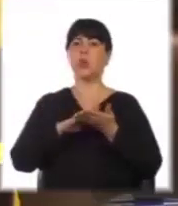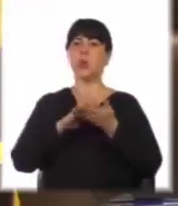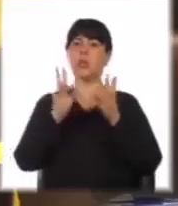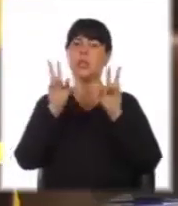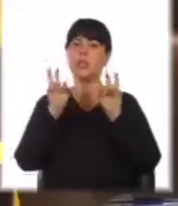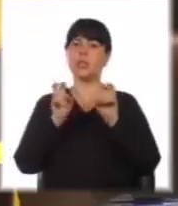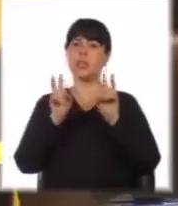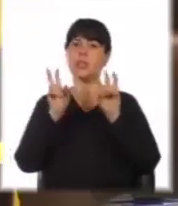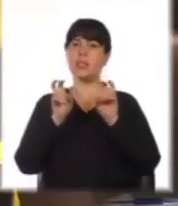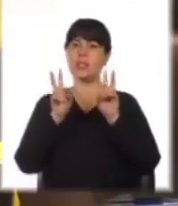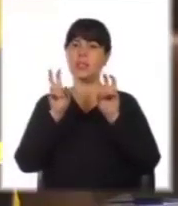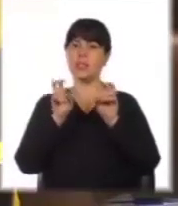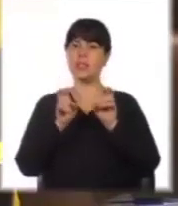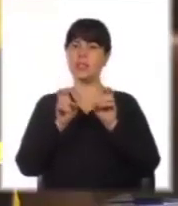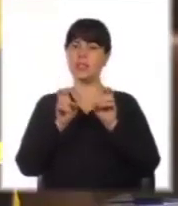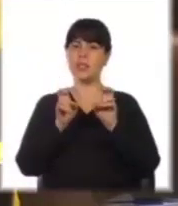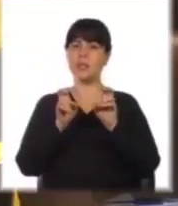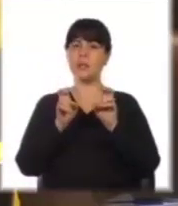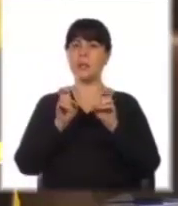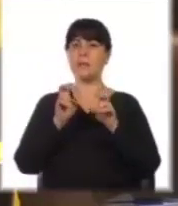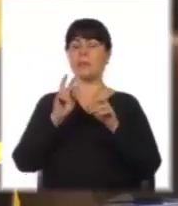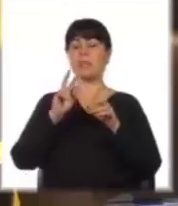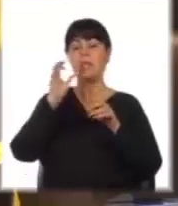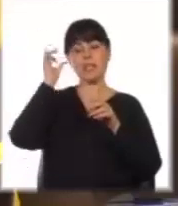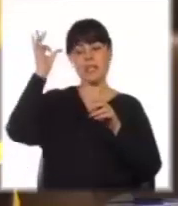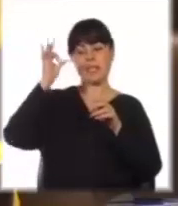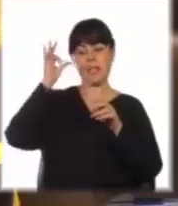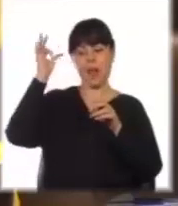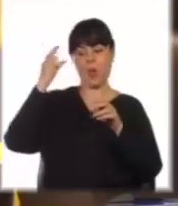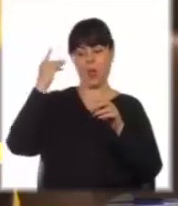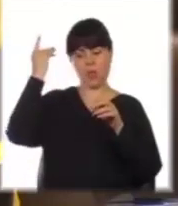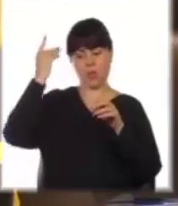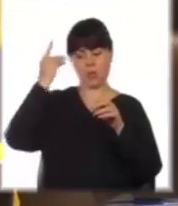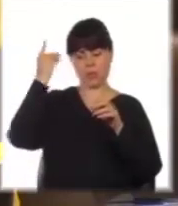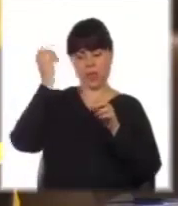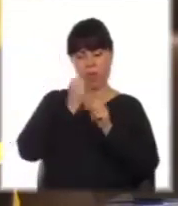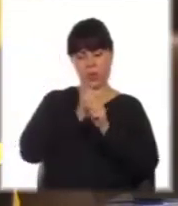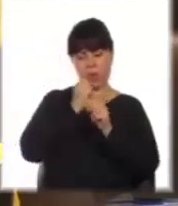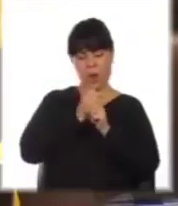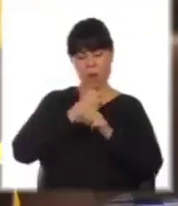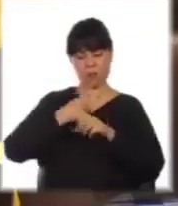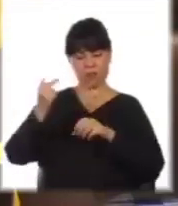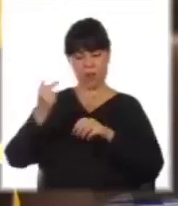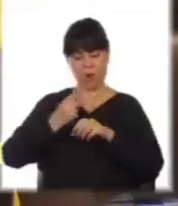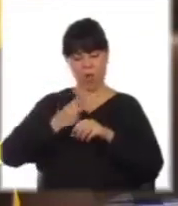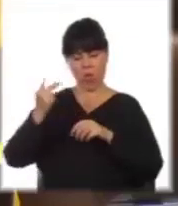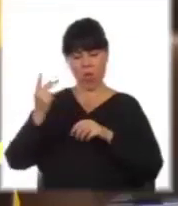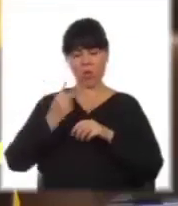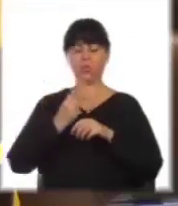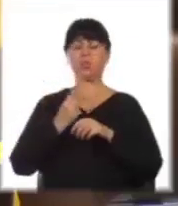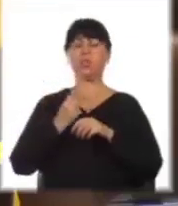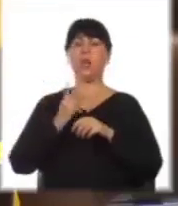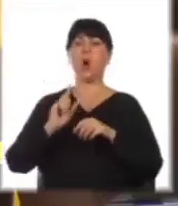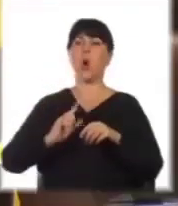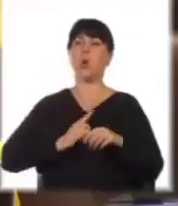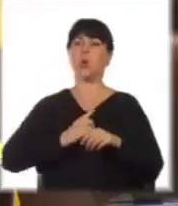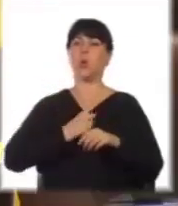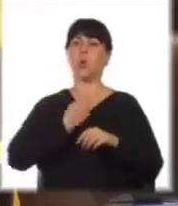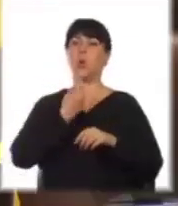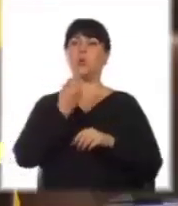hemos trabajado de forma bicameral. Es un orgullo, además, escuchar con